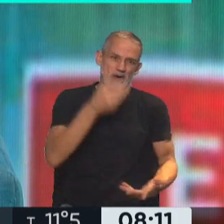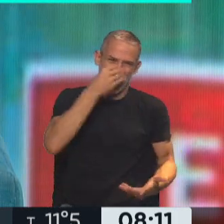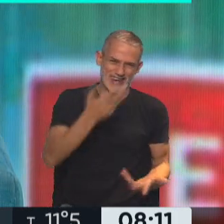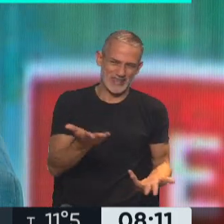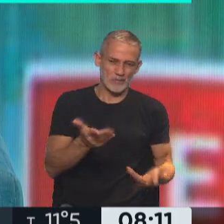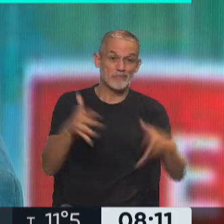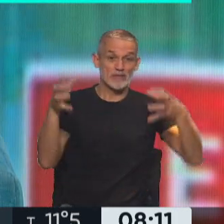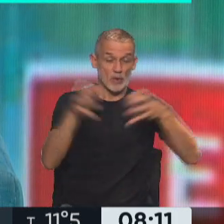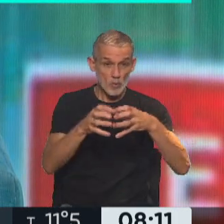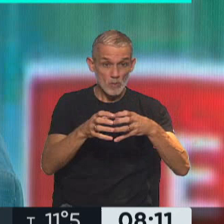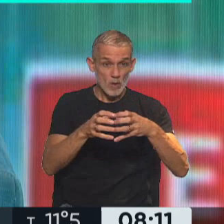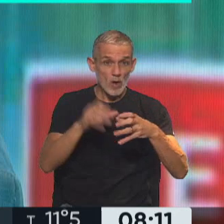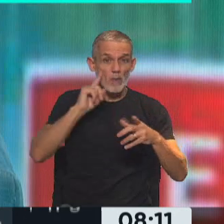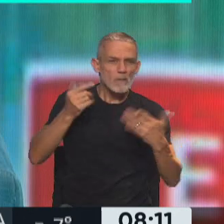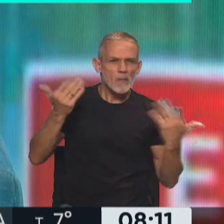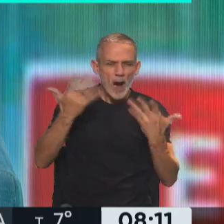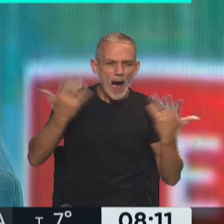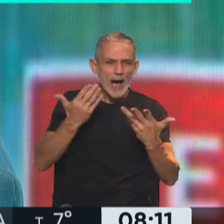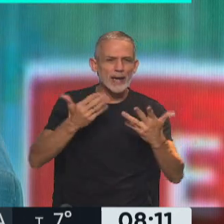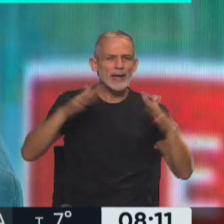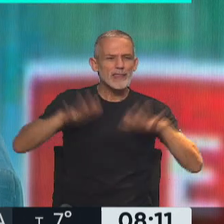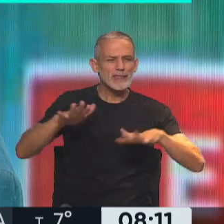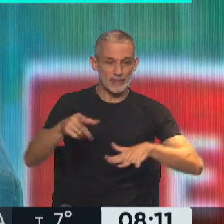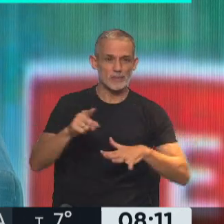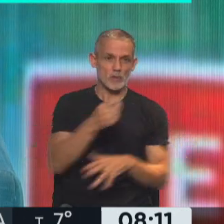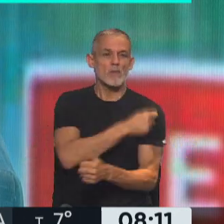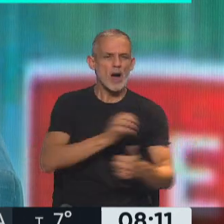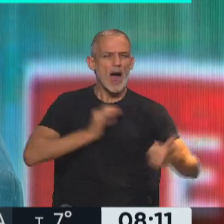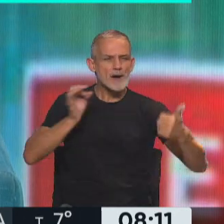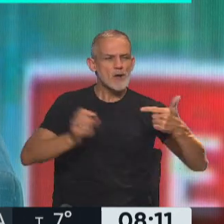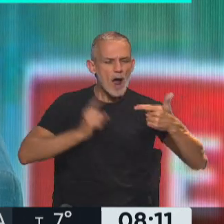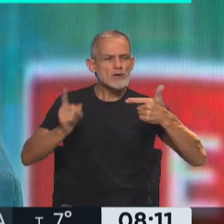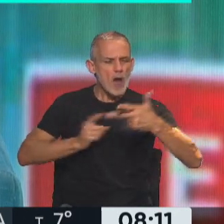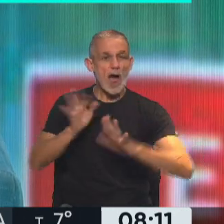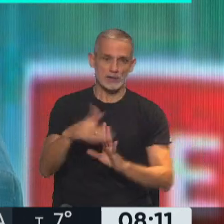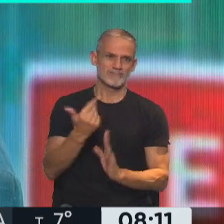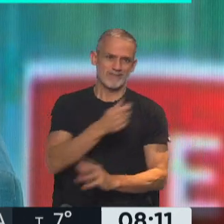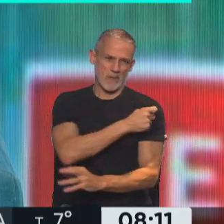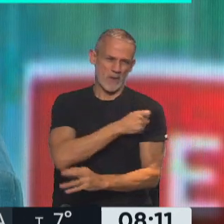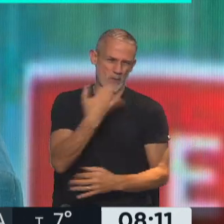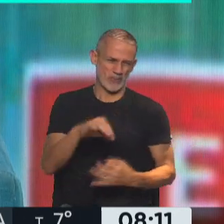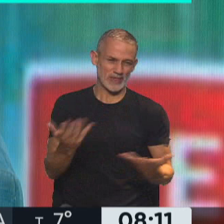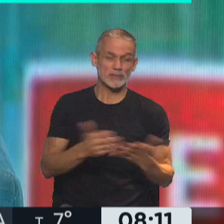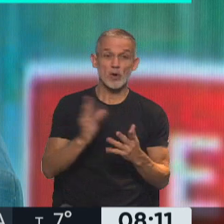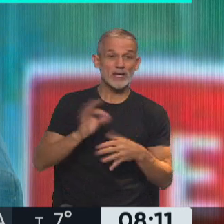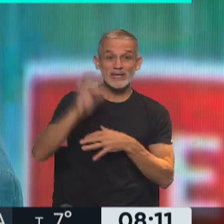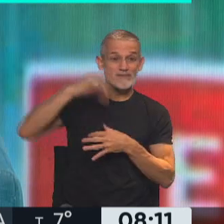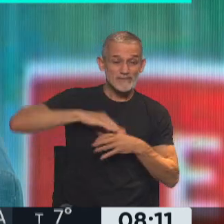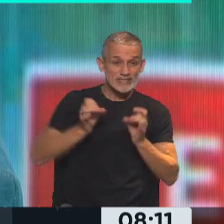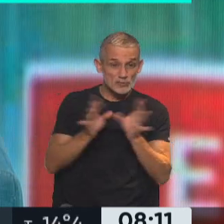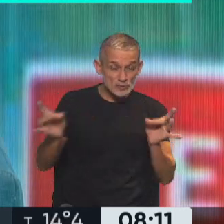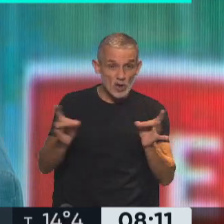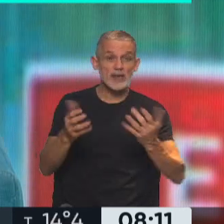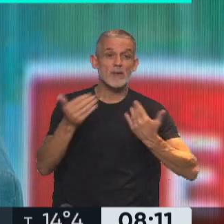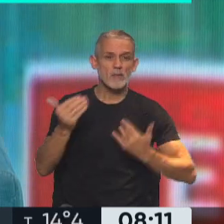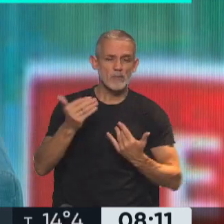vacunamos los grupos de riesgo, tienen que vacunarse anualmente para reducir el riesgo. Pero bueno, son infecciones, insisto, que